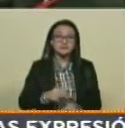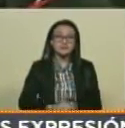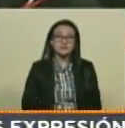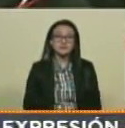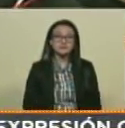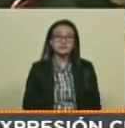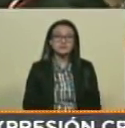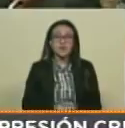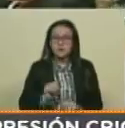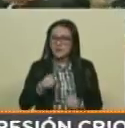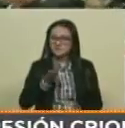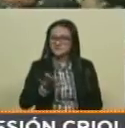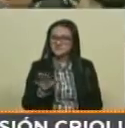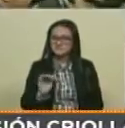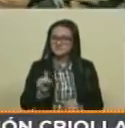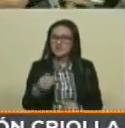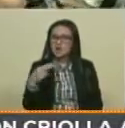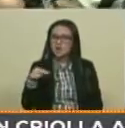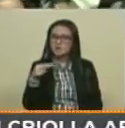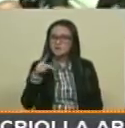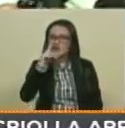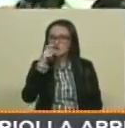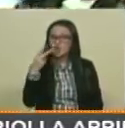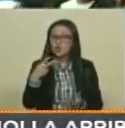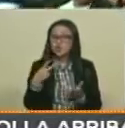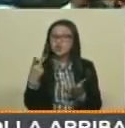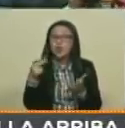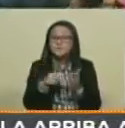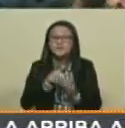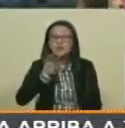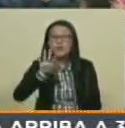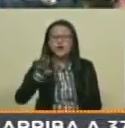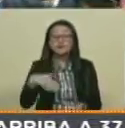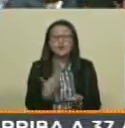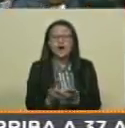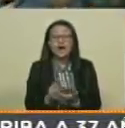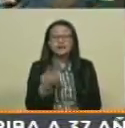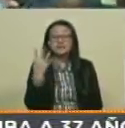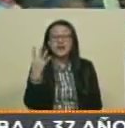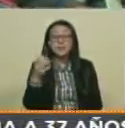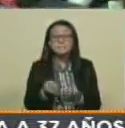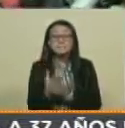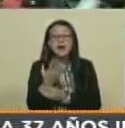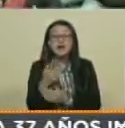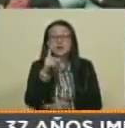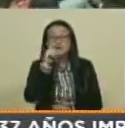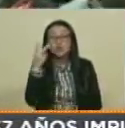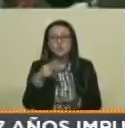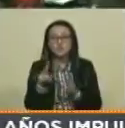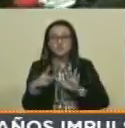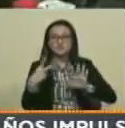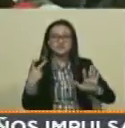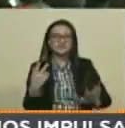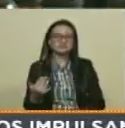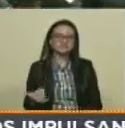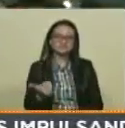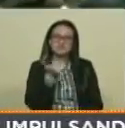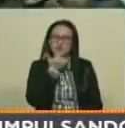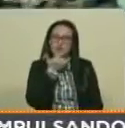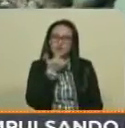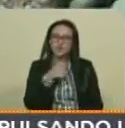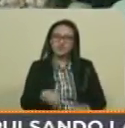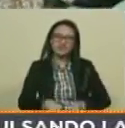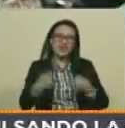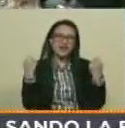manera desde noviembre del año 2004 hasta mayo del año 2017. Se causó un daño patrimonial por